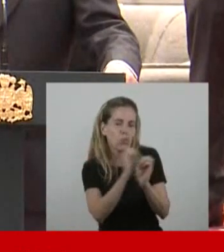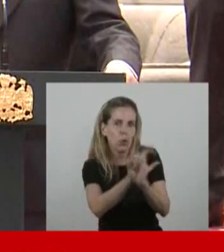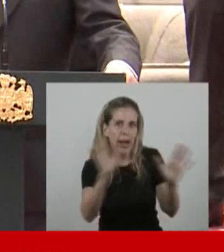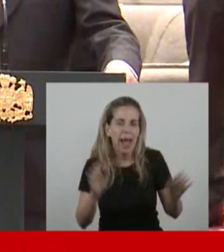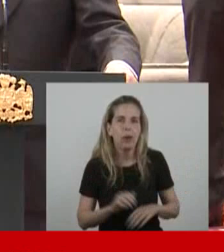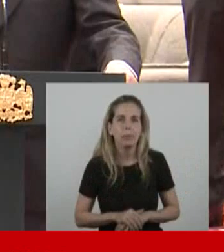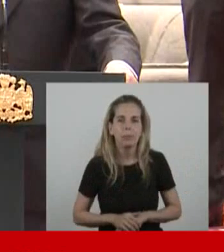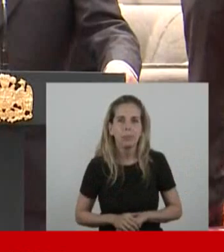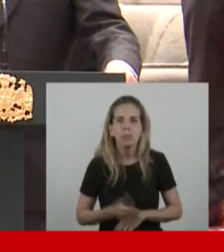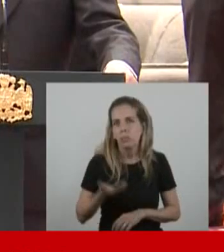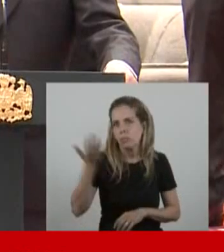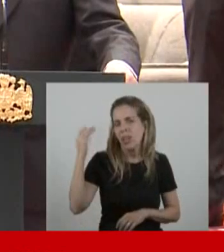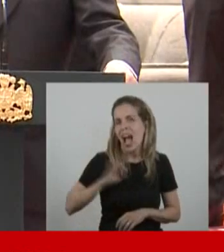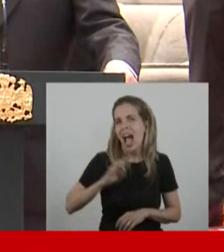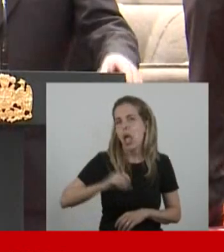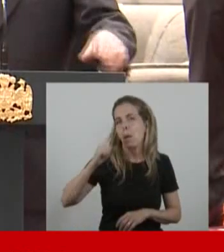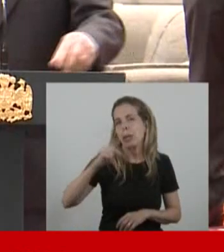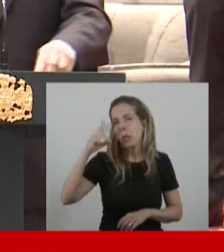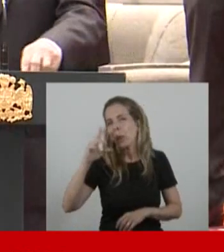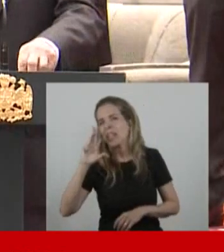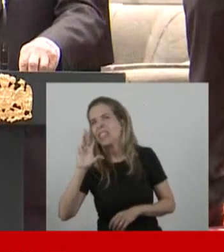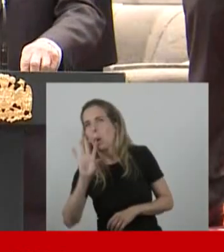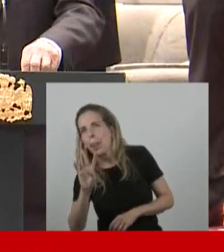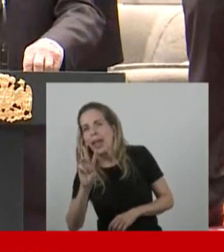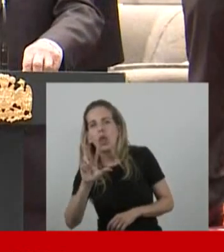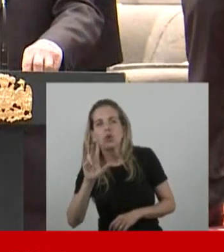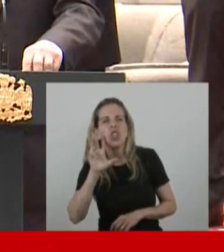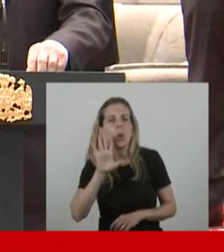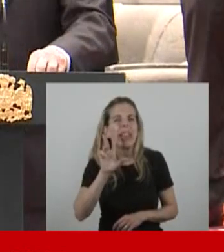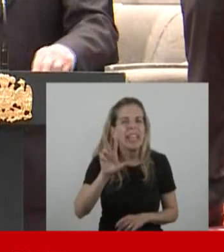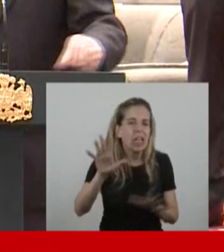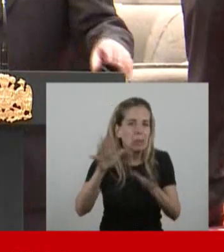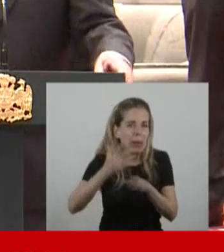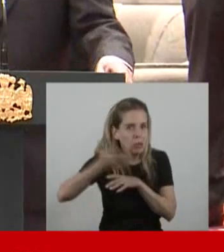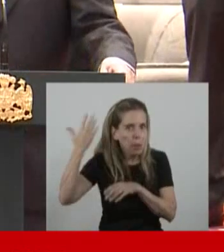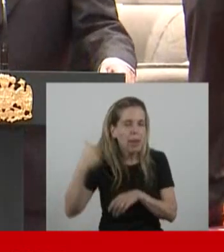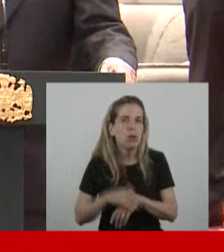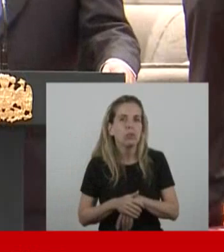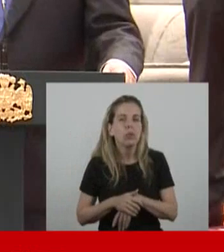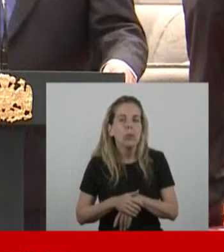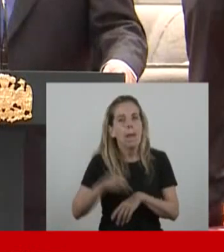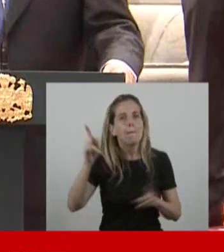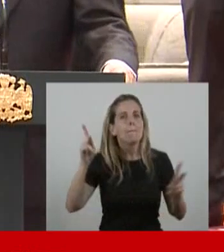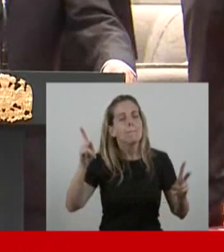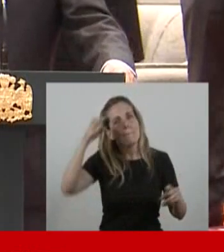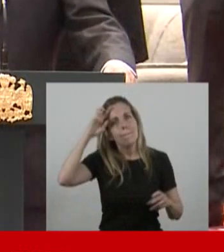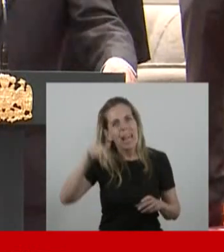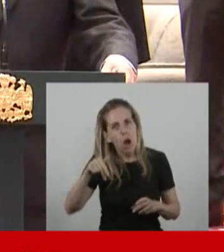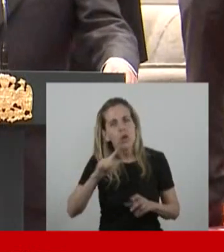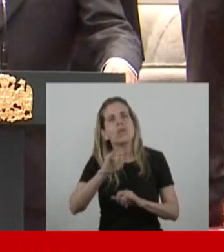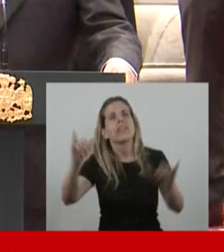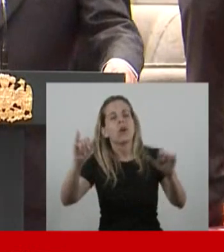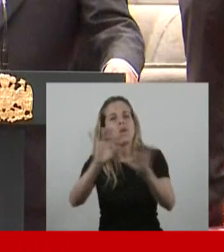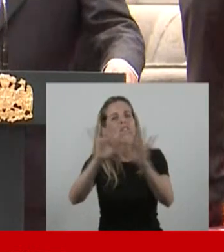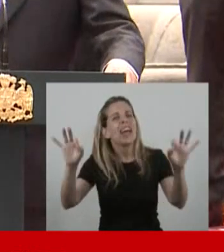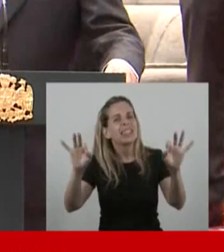Allá por los años 50, en el año 52 o 53, Perón tuvo una frase que para un peronista